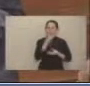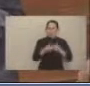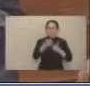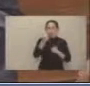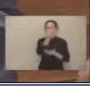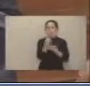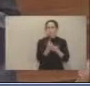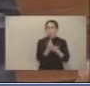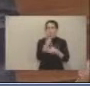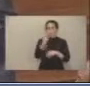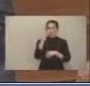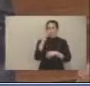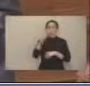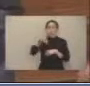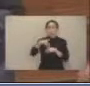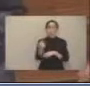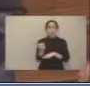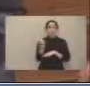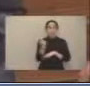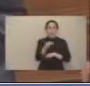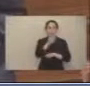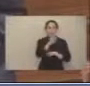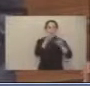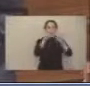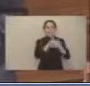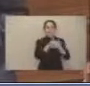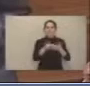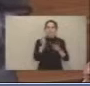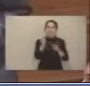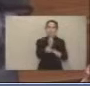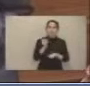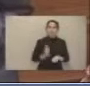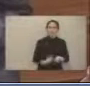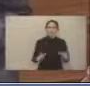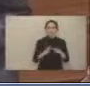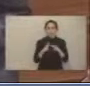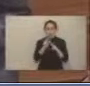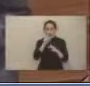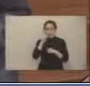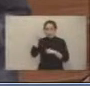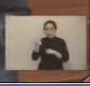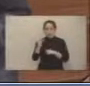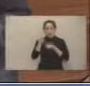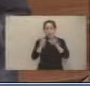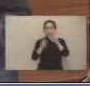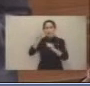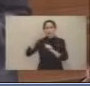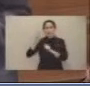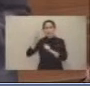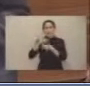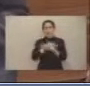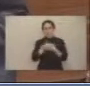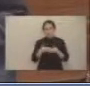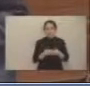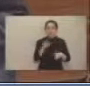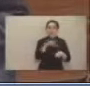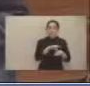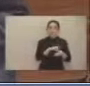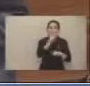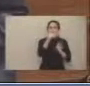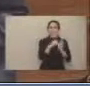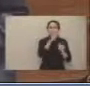insisto apoyó usted con su voto 46 millones para el salario social el próximo ejercicio 83,3 millones para sanidad